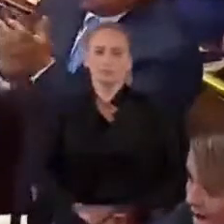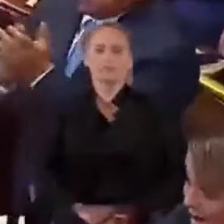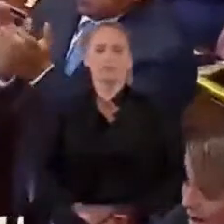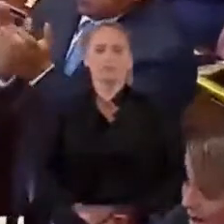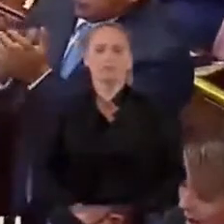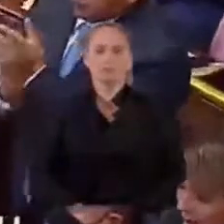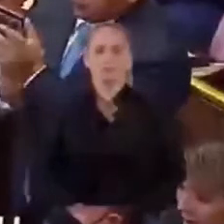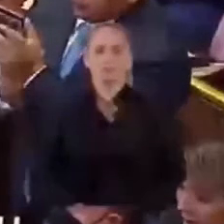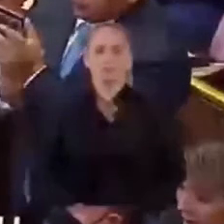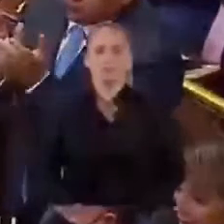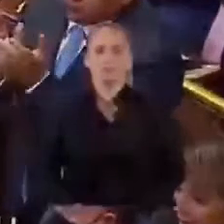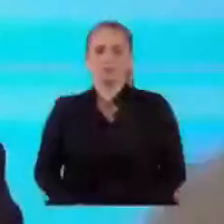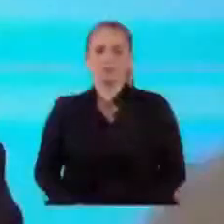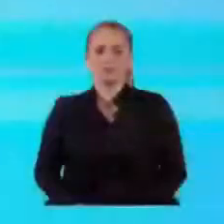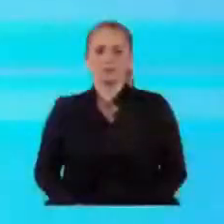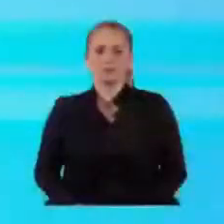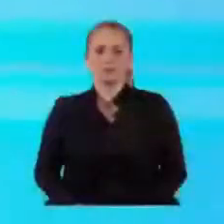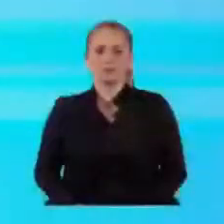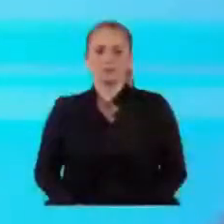Y el próximo...